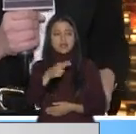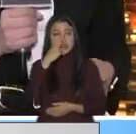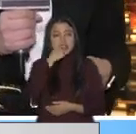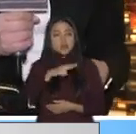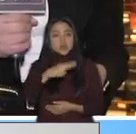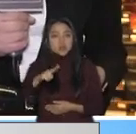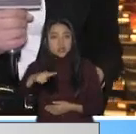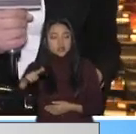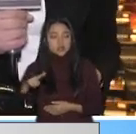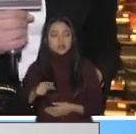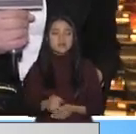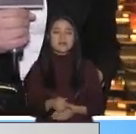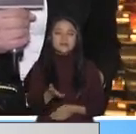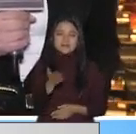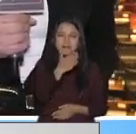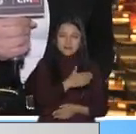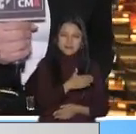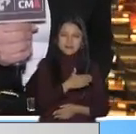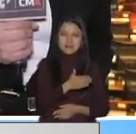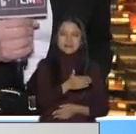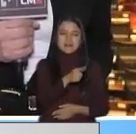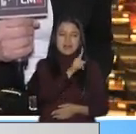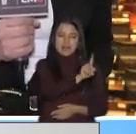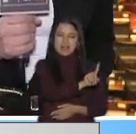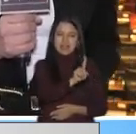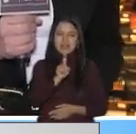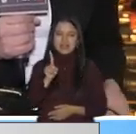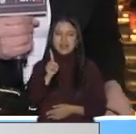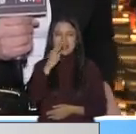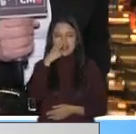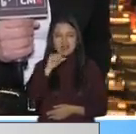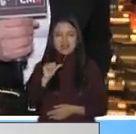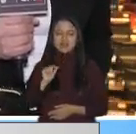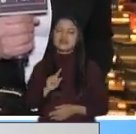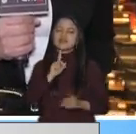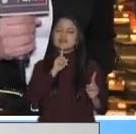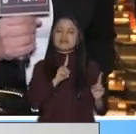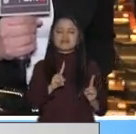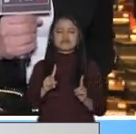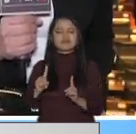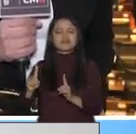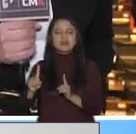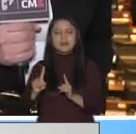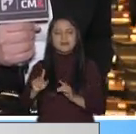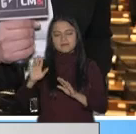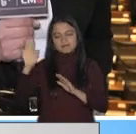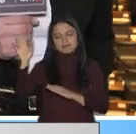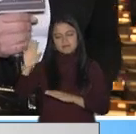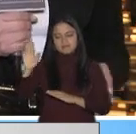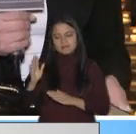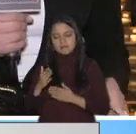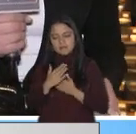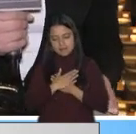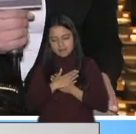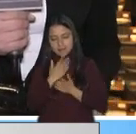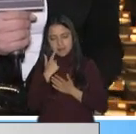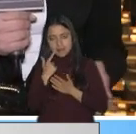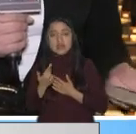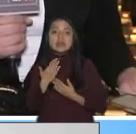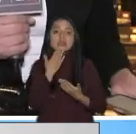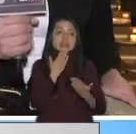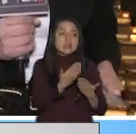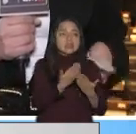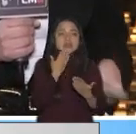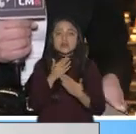nietos. Su hija Lina Botero dio unas sentidas palabras, un gran discurso para despedir a su padre. Agradeció todos